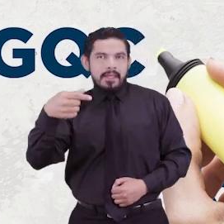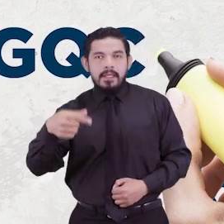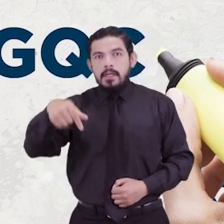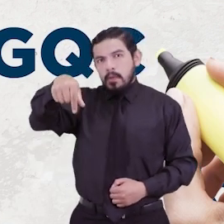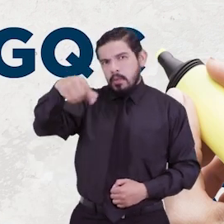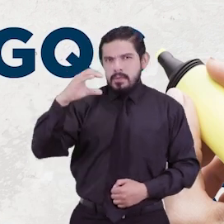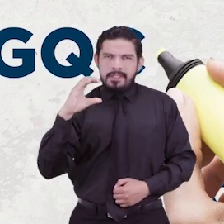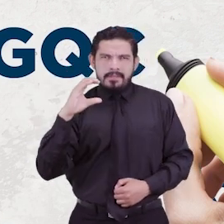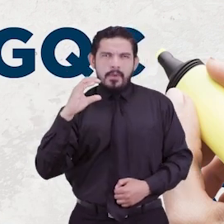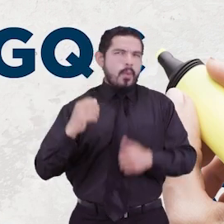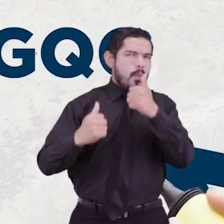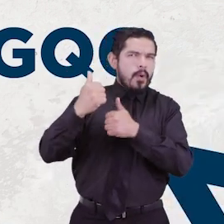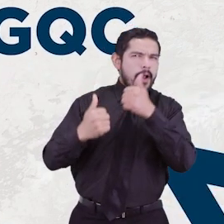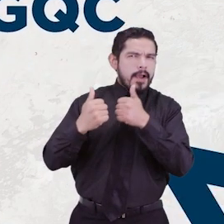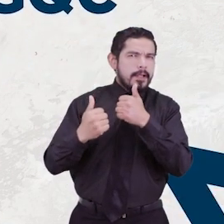Vamos,